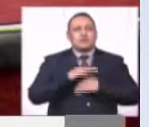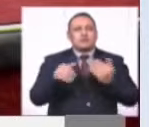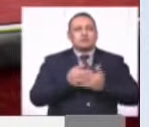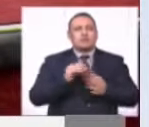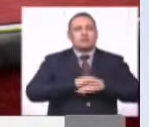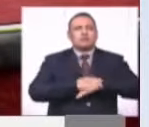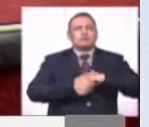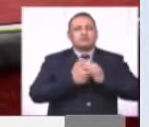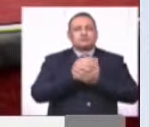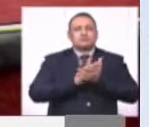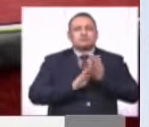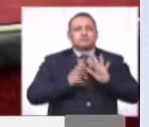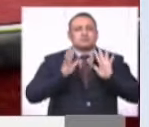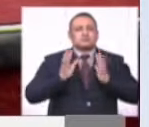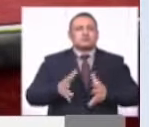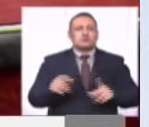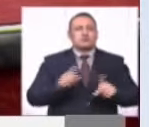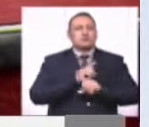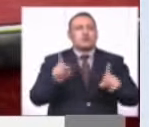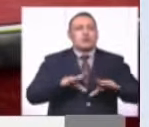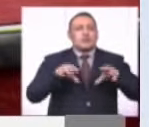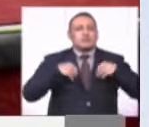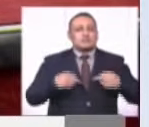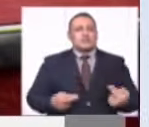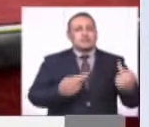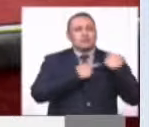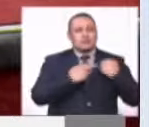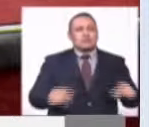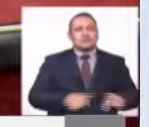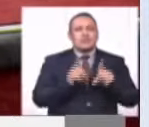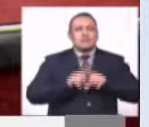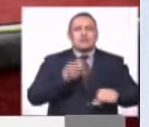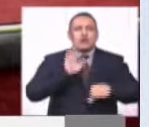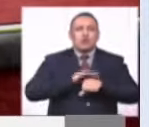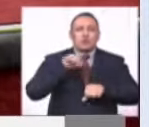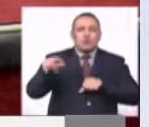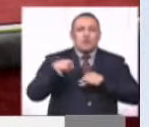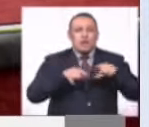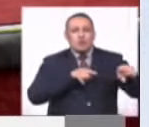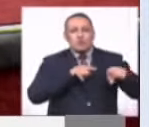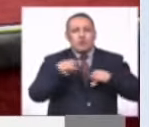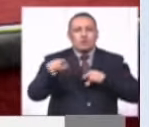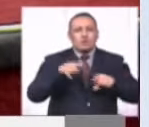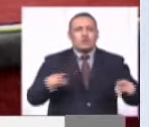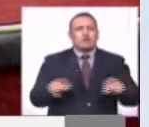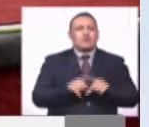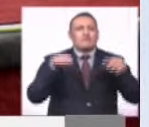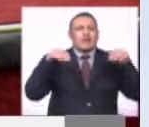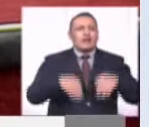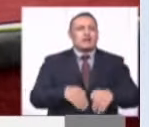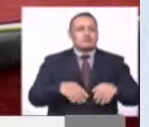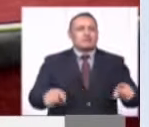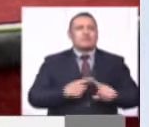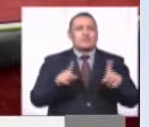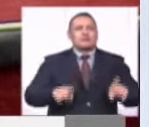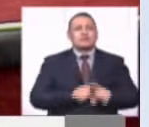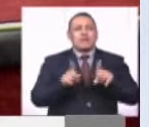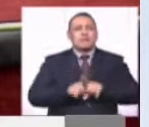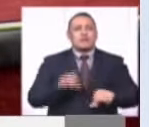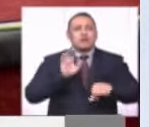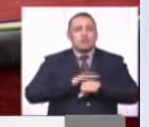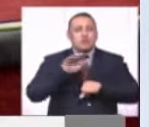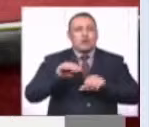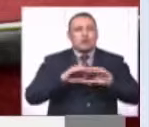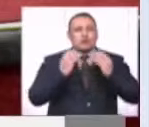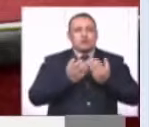las manos, ninguno asume su responsabilidad. Se culpa entre ellos de ese fracaso, pero sobre todo culpan